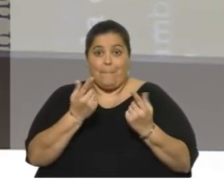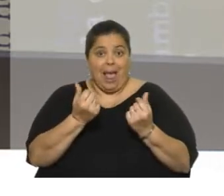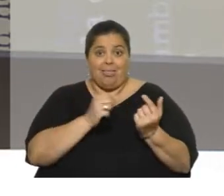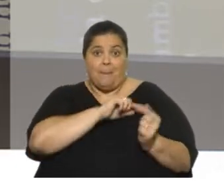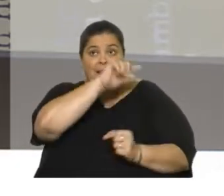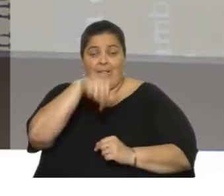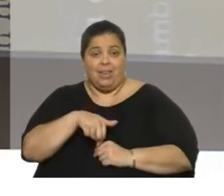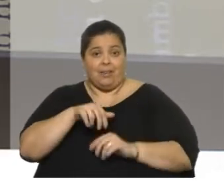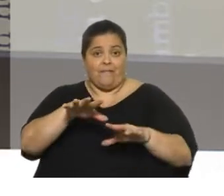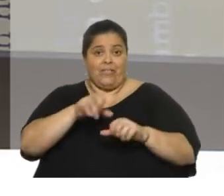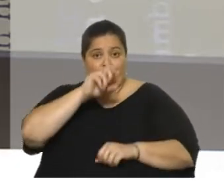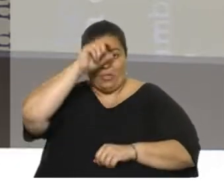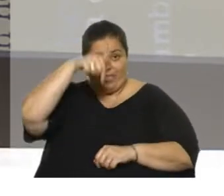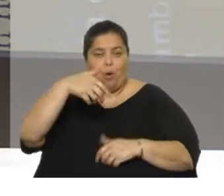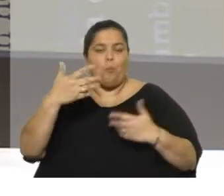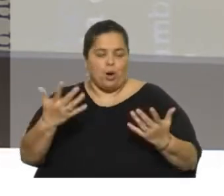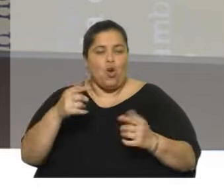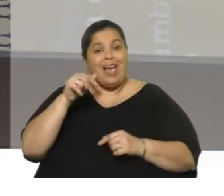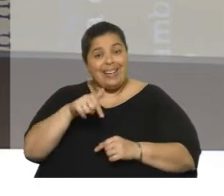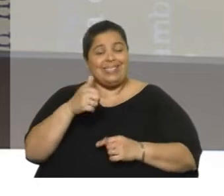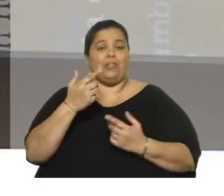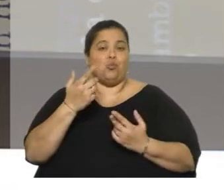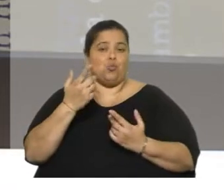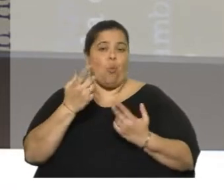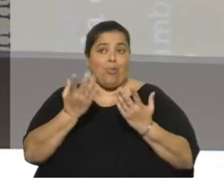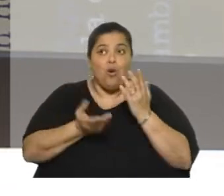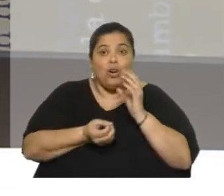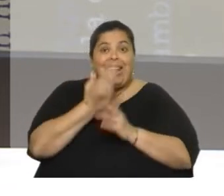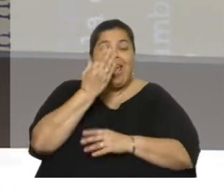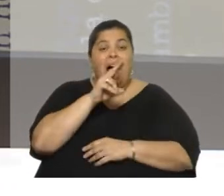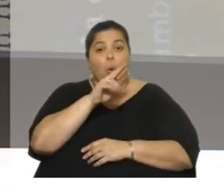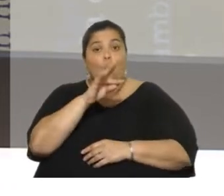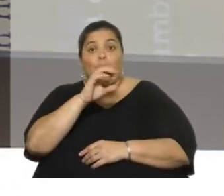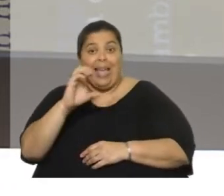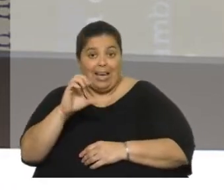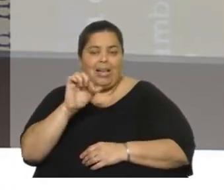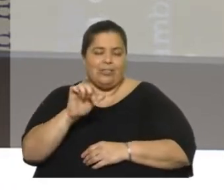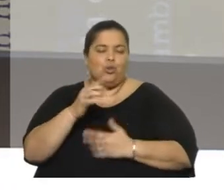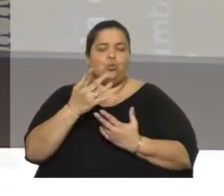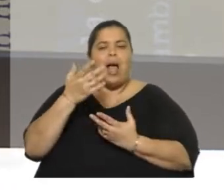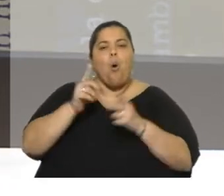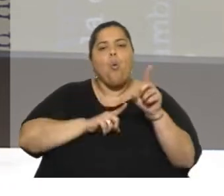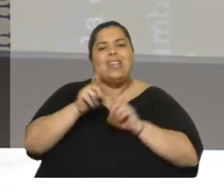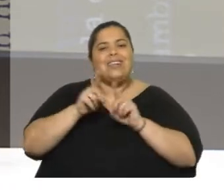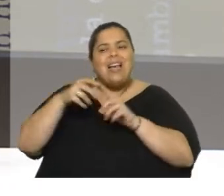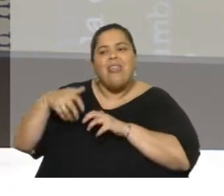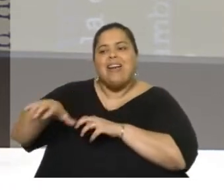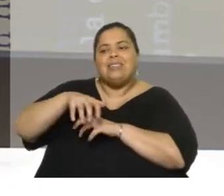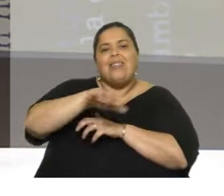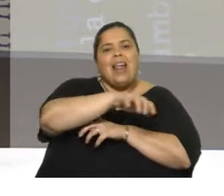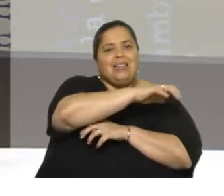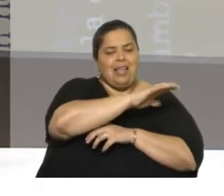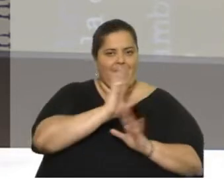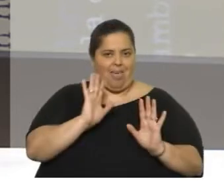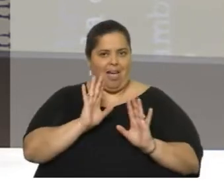preocupación desde el comienzo de la universidad, por eso es una universidad descentralizada, por eso es una universidad que acerca la oferta educativa